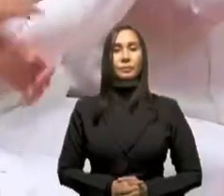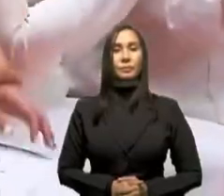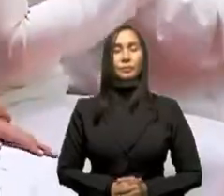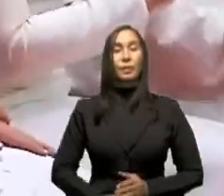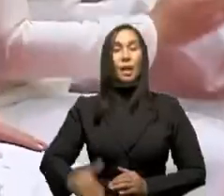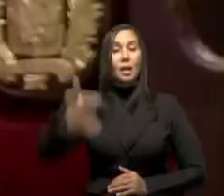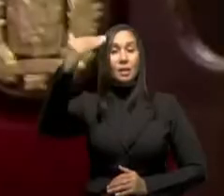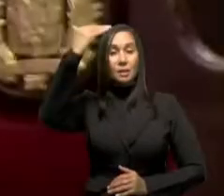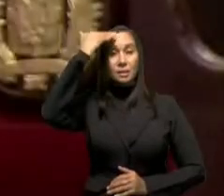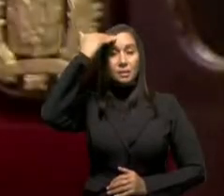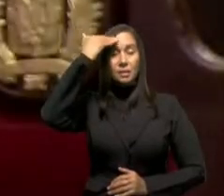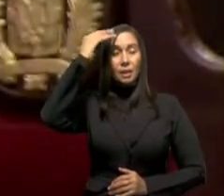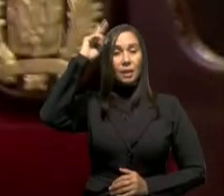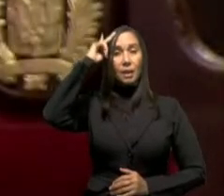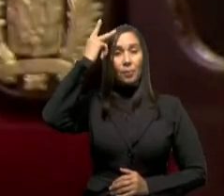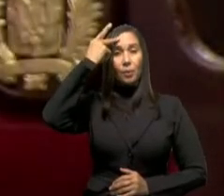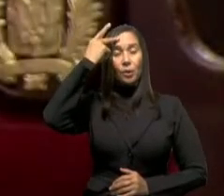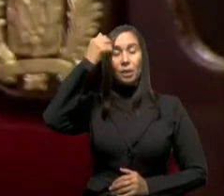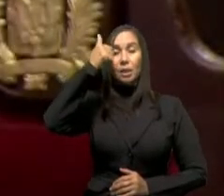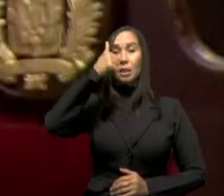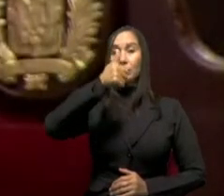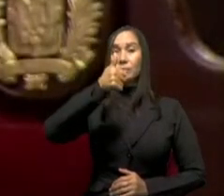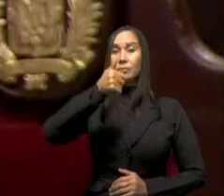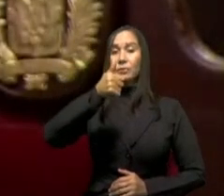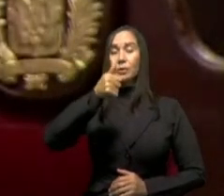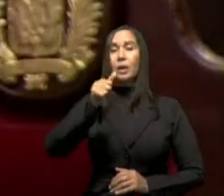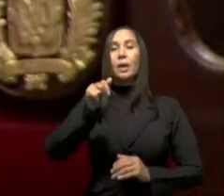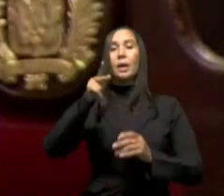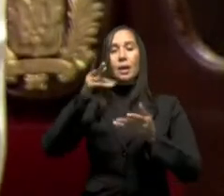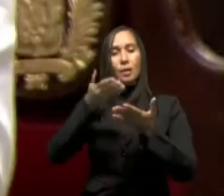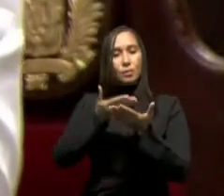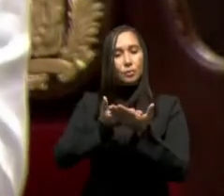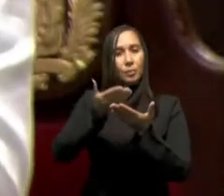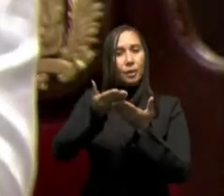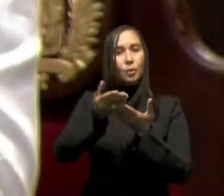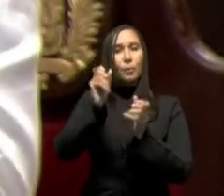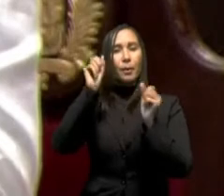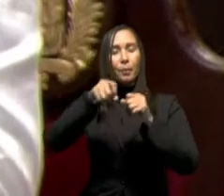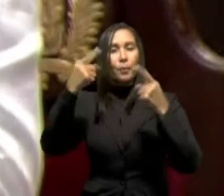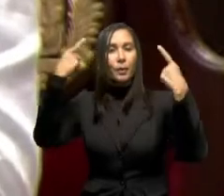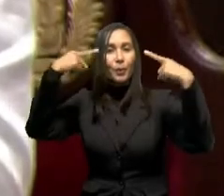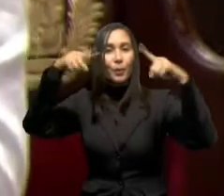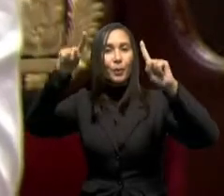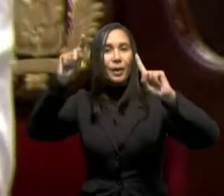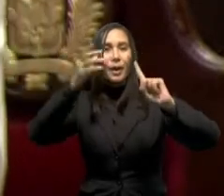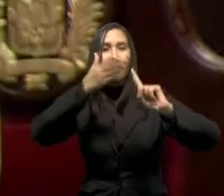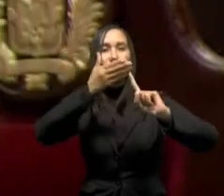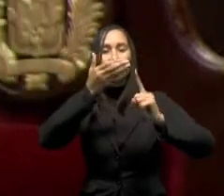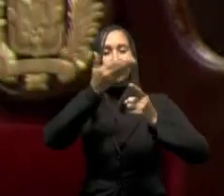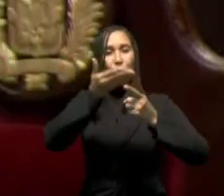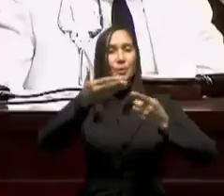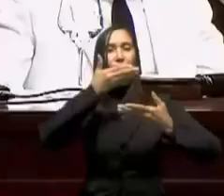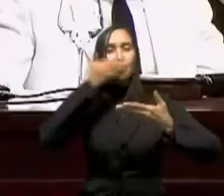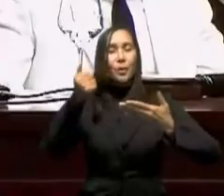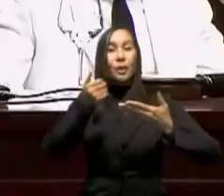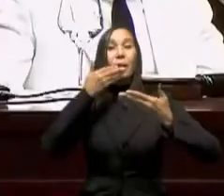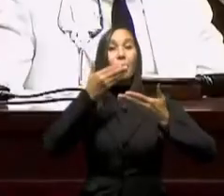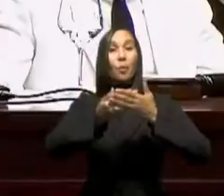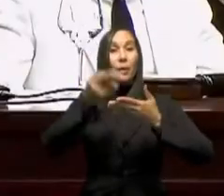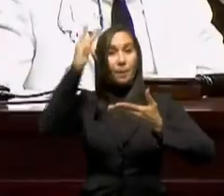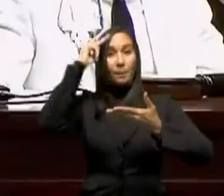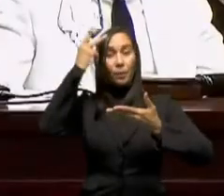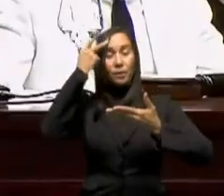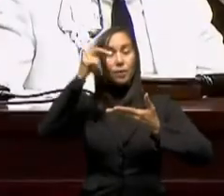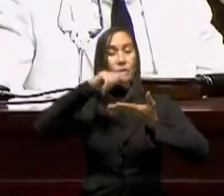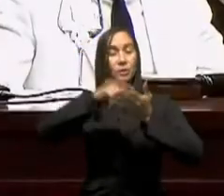que la política no es un fin en sí mismo, sino es un medio para alcanzar el bienestar colectivo. La buena política significa ante